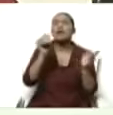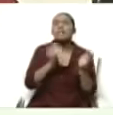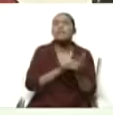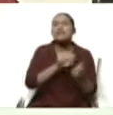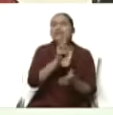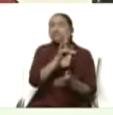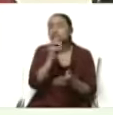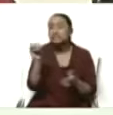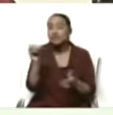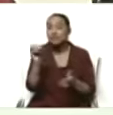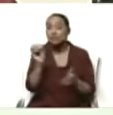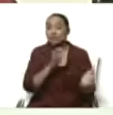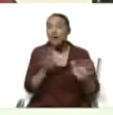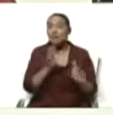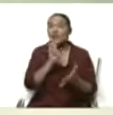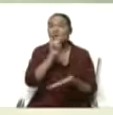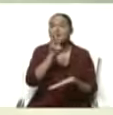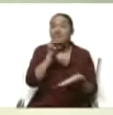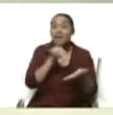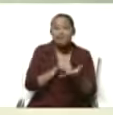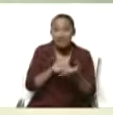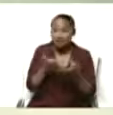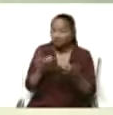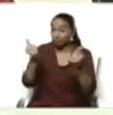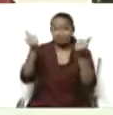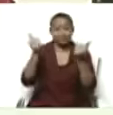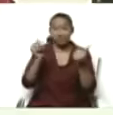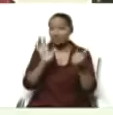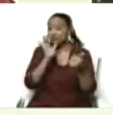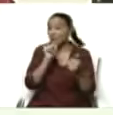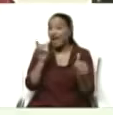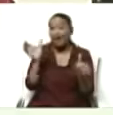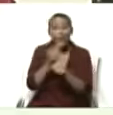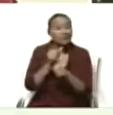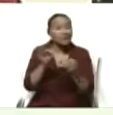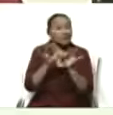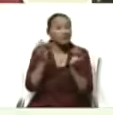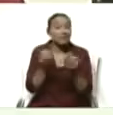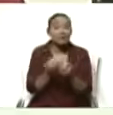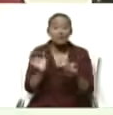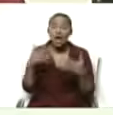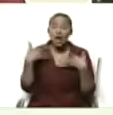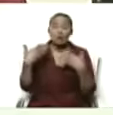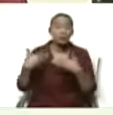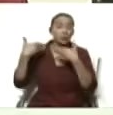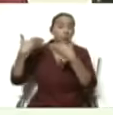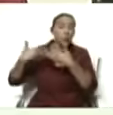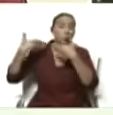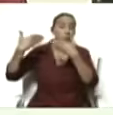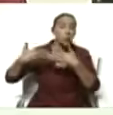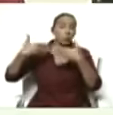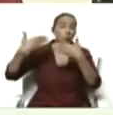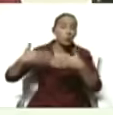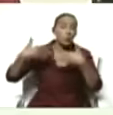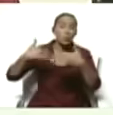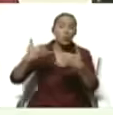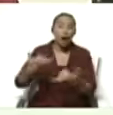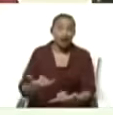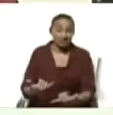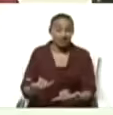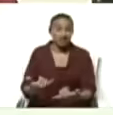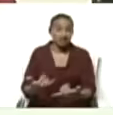3000 Fabiana todavía no aparecen este caballero pataruco